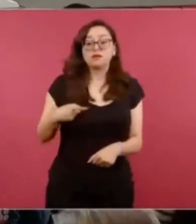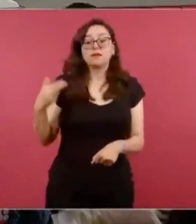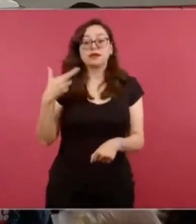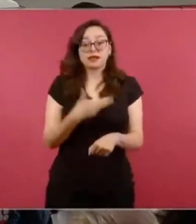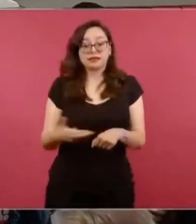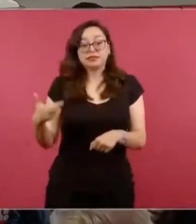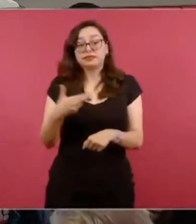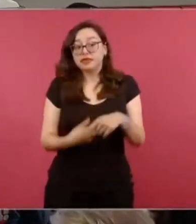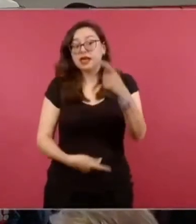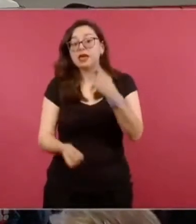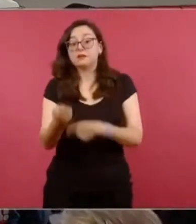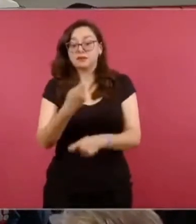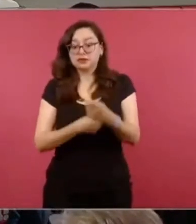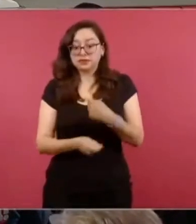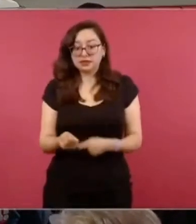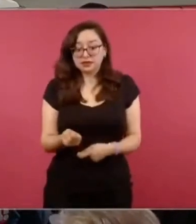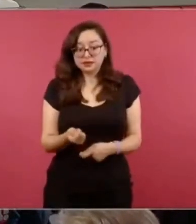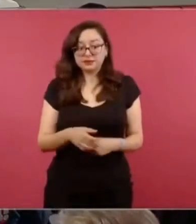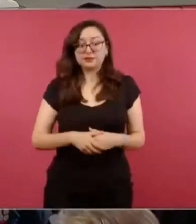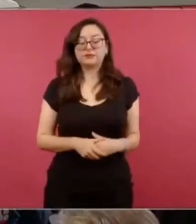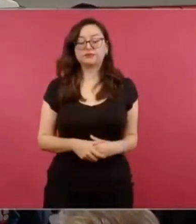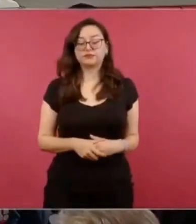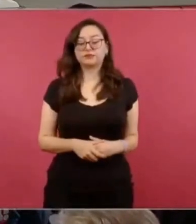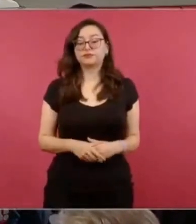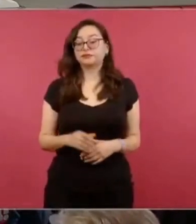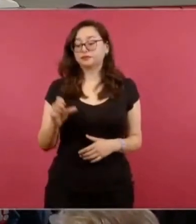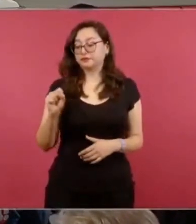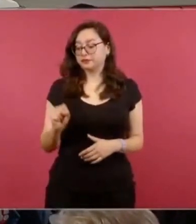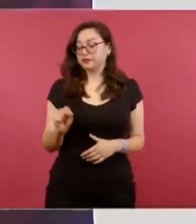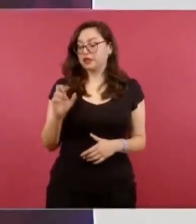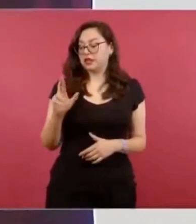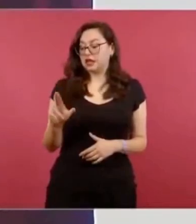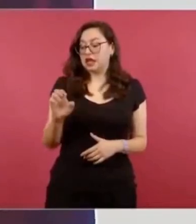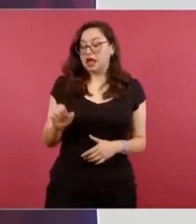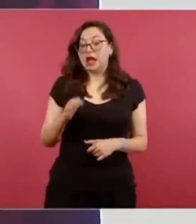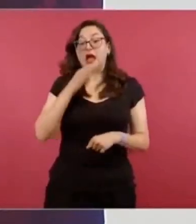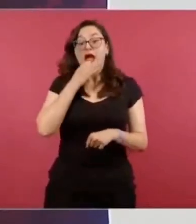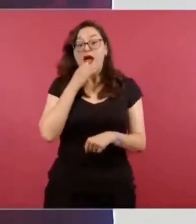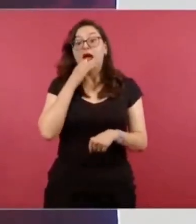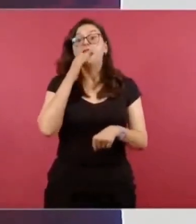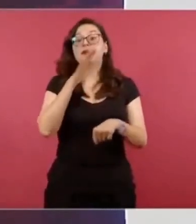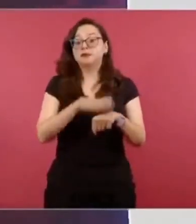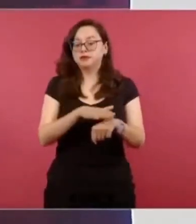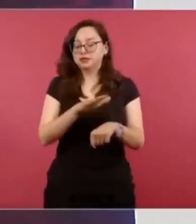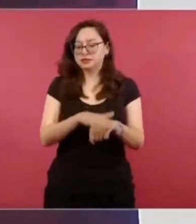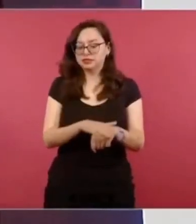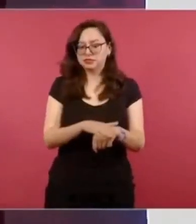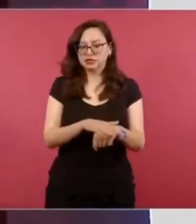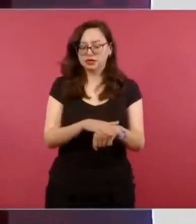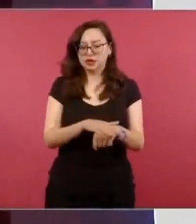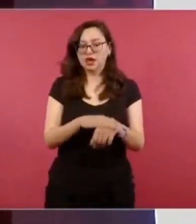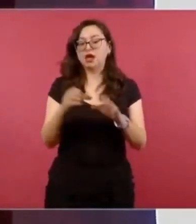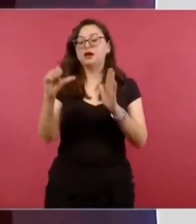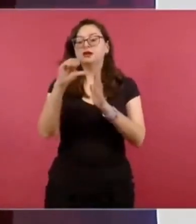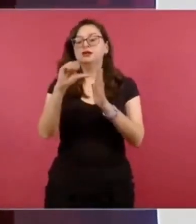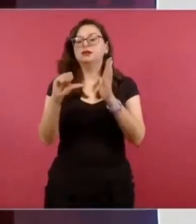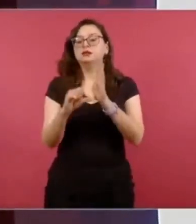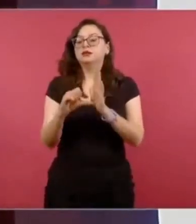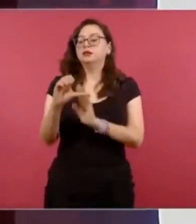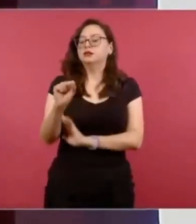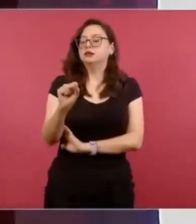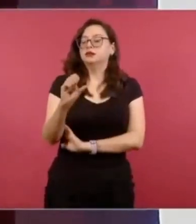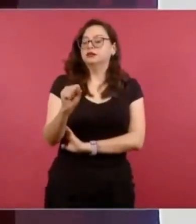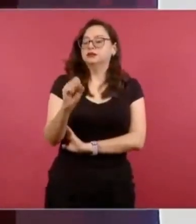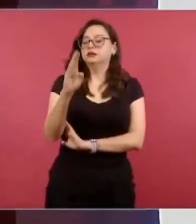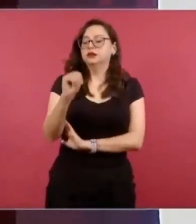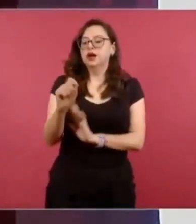Unas en enero y otras en abril. Al respecto, la Secretaría de Relaciones Exteriores informa que México cumple con el artículo 69 de